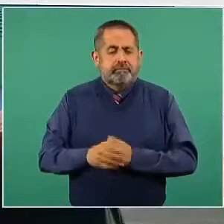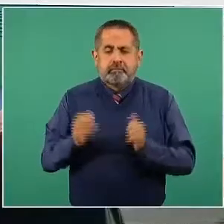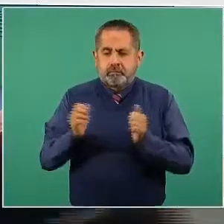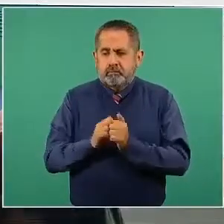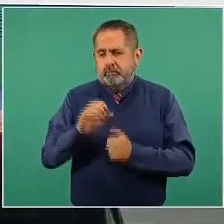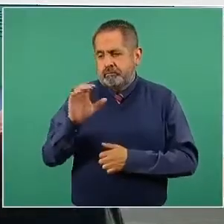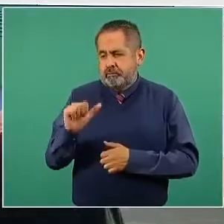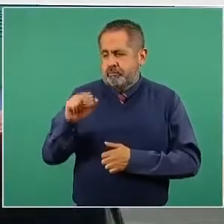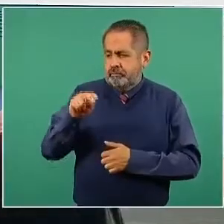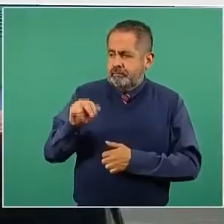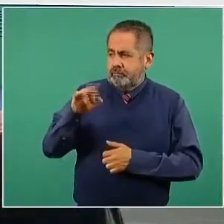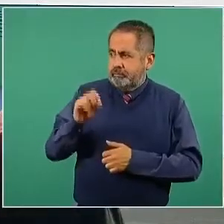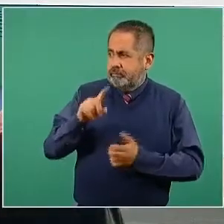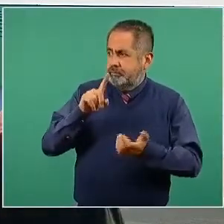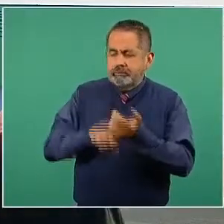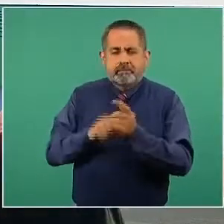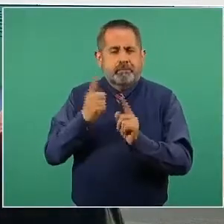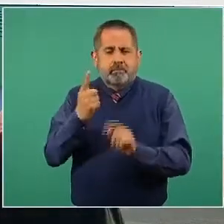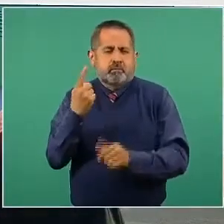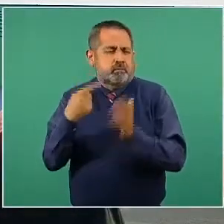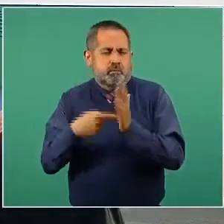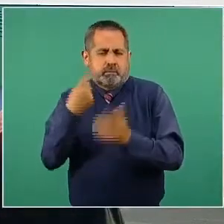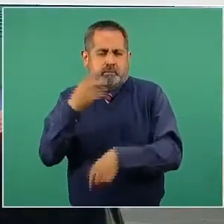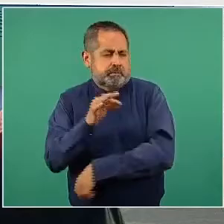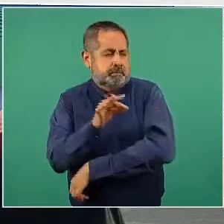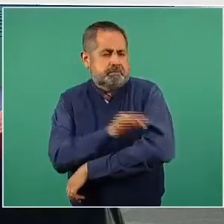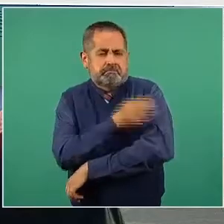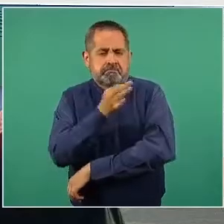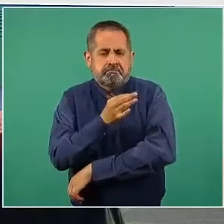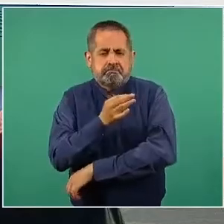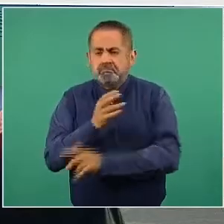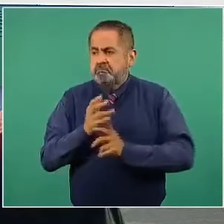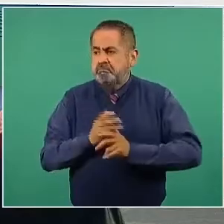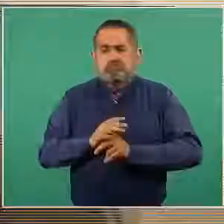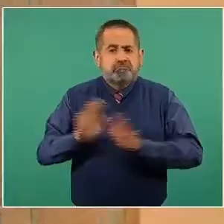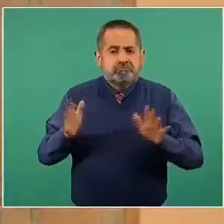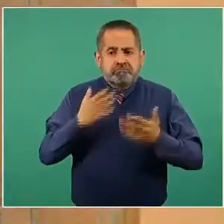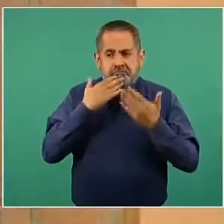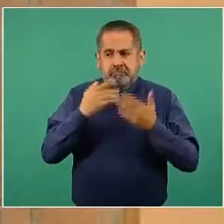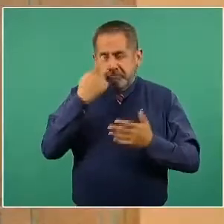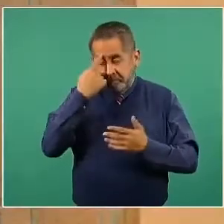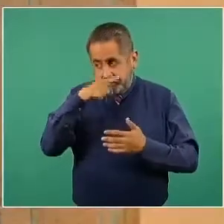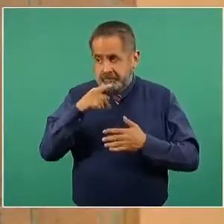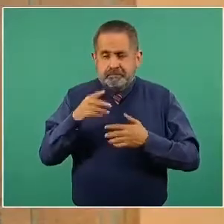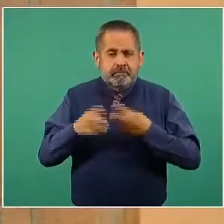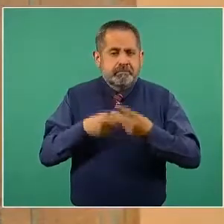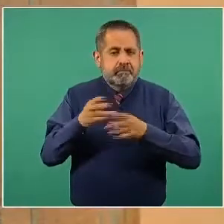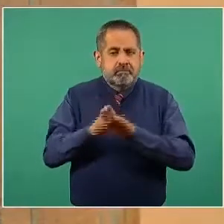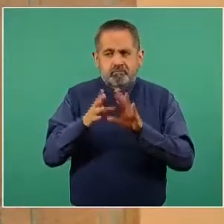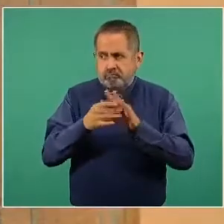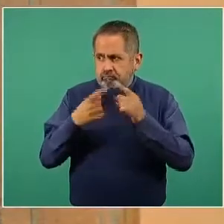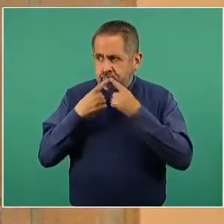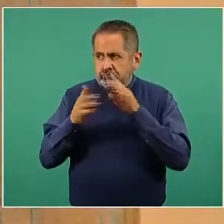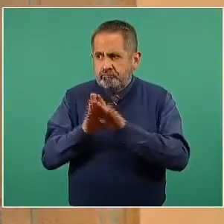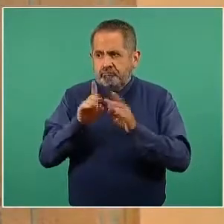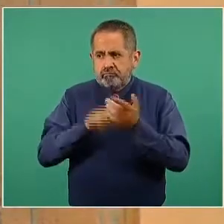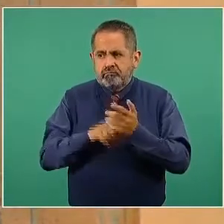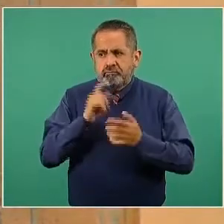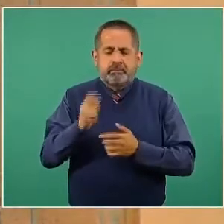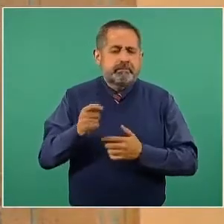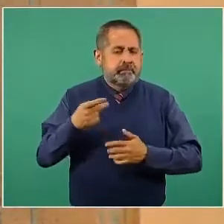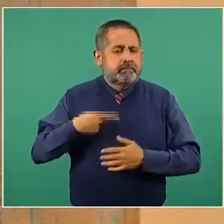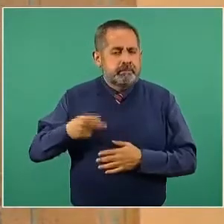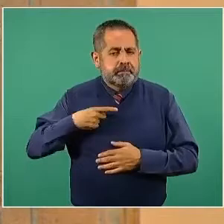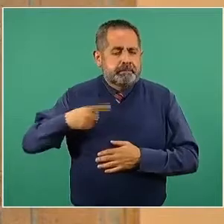CanSino, sabiendo que esta solamente requiere de una sola aplicación para efectos de lograr la efectividad que el